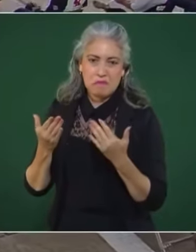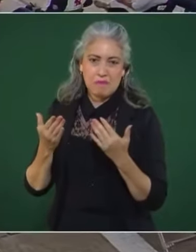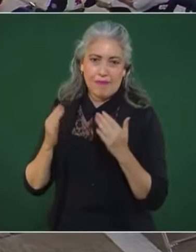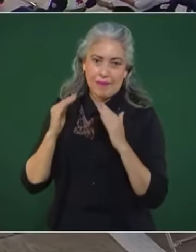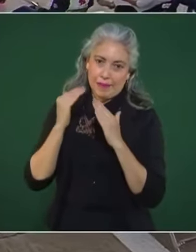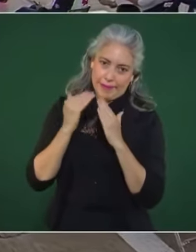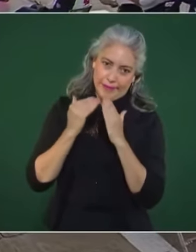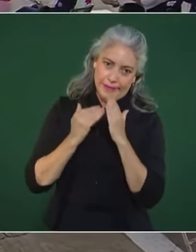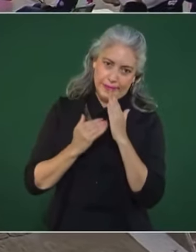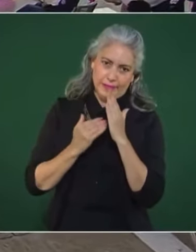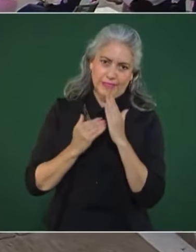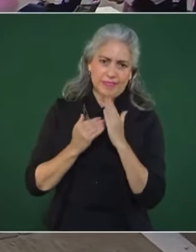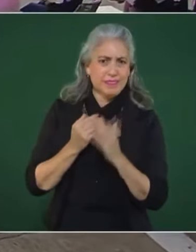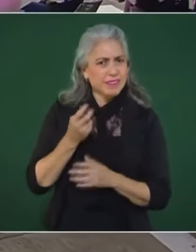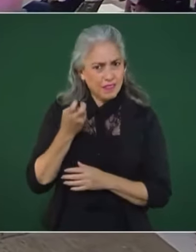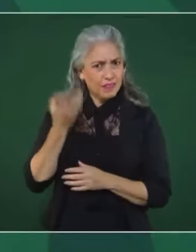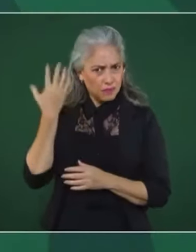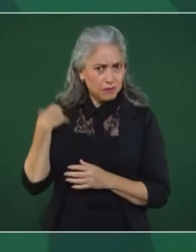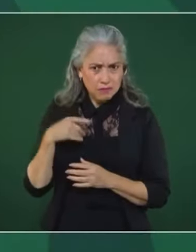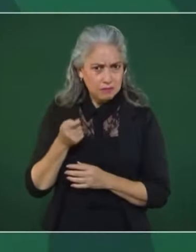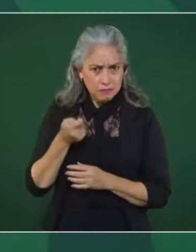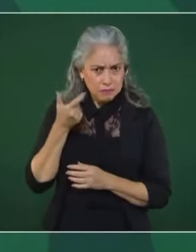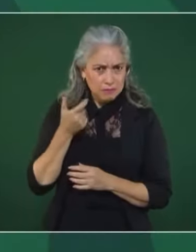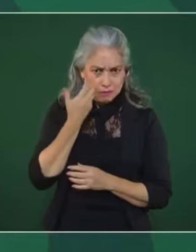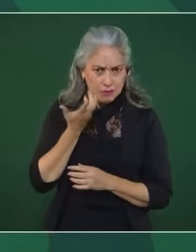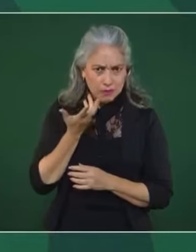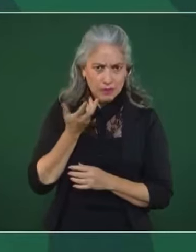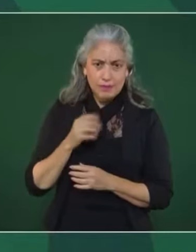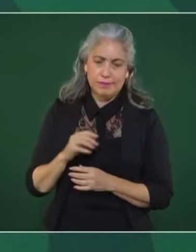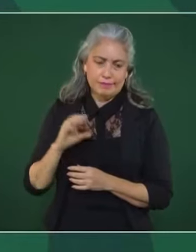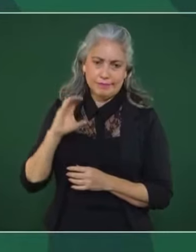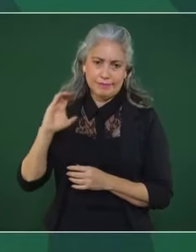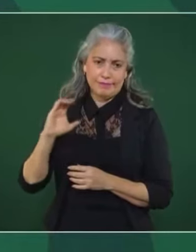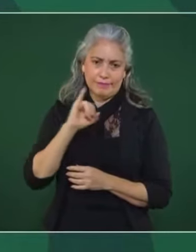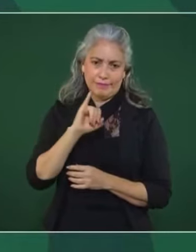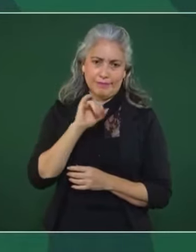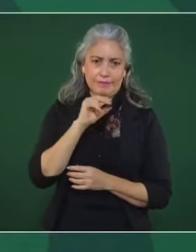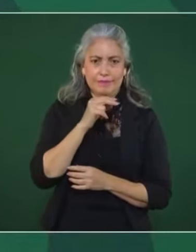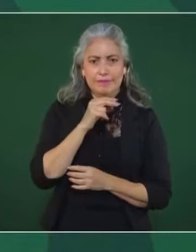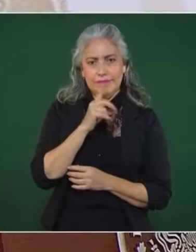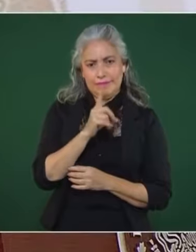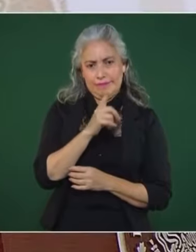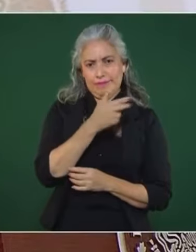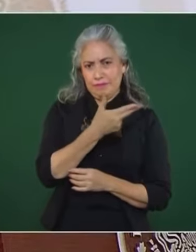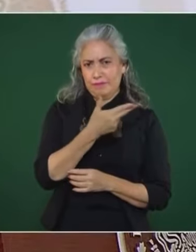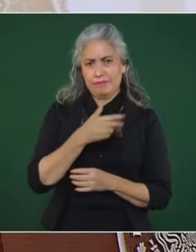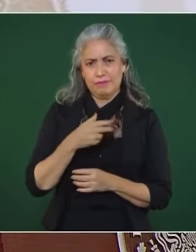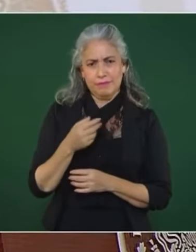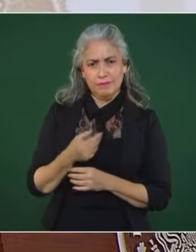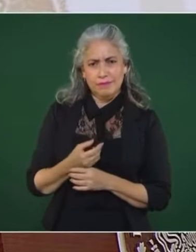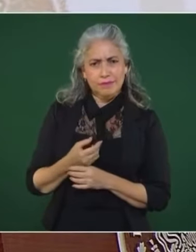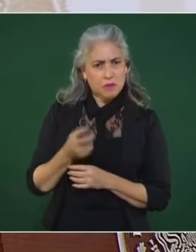y eso no estaba originalmente. La Comisión Interamericana de Derechos Humanos,